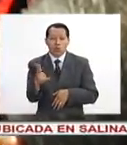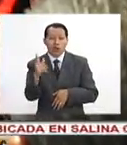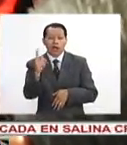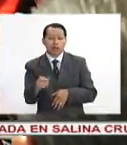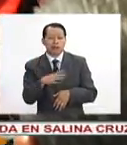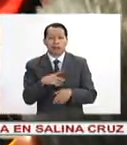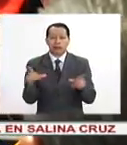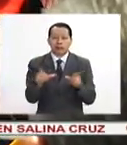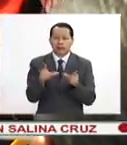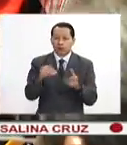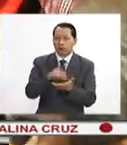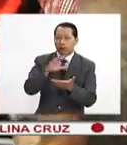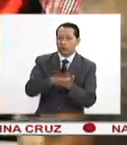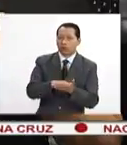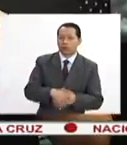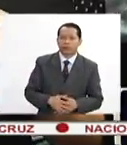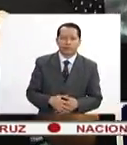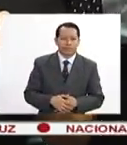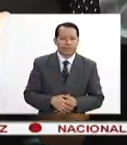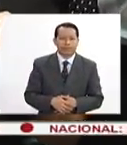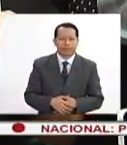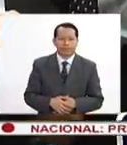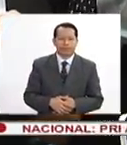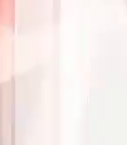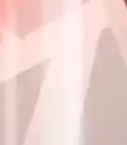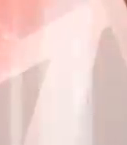tendrán listo ya el dictamen.